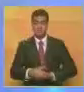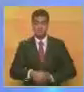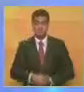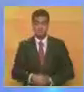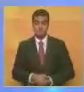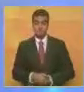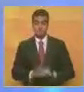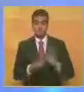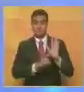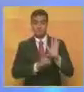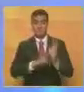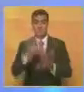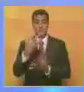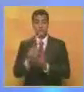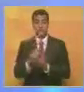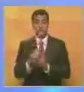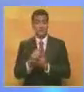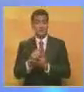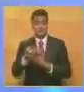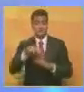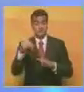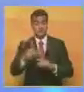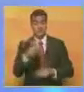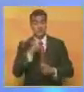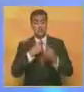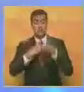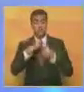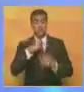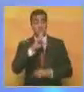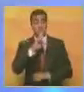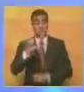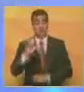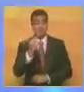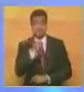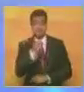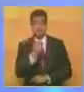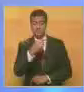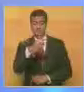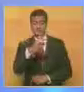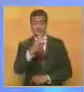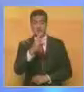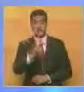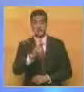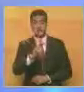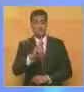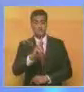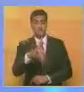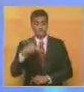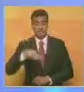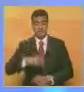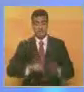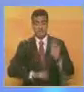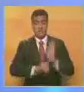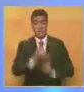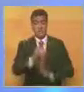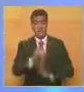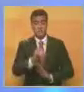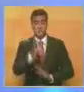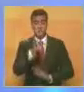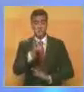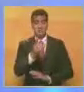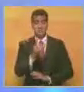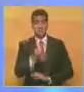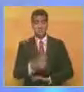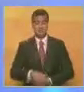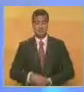De visita en el Estado de Monaga, el Coordinador Nacional del Comando Tricolor, Leopoldo López, aseguró que Enrique Capriles representa la evolución que el país necesita